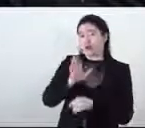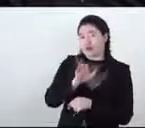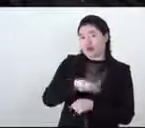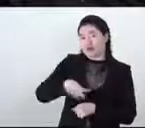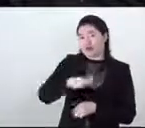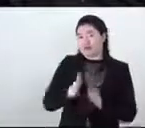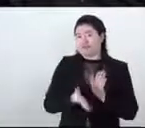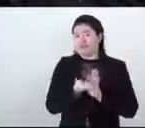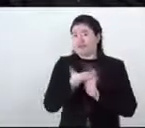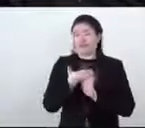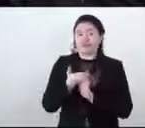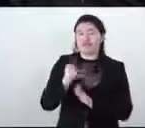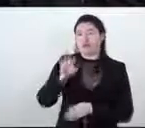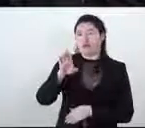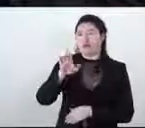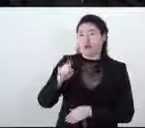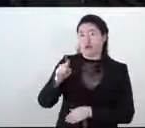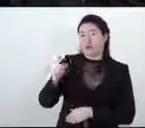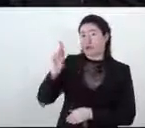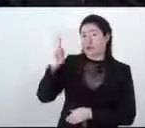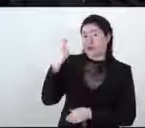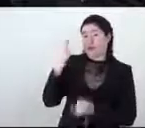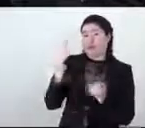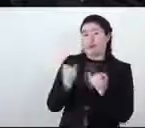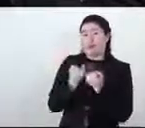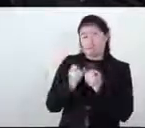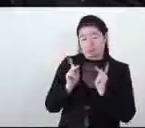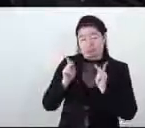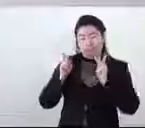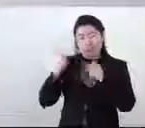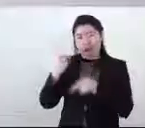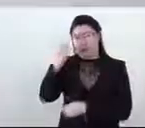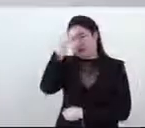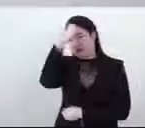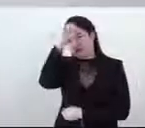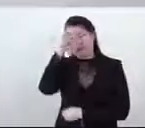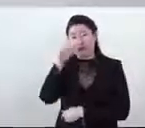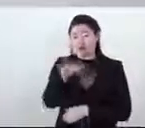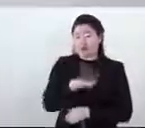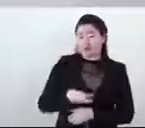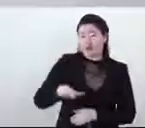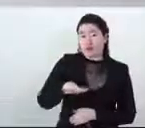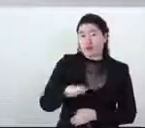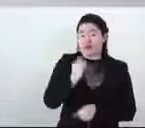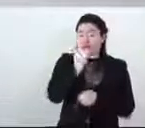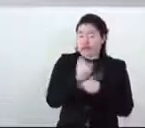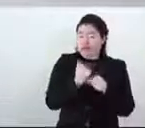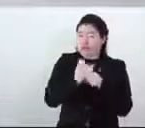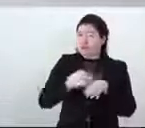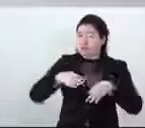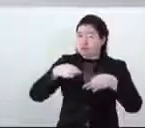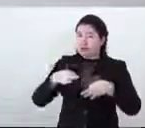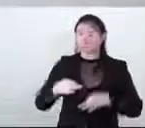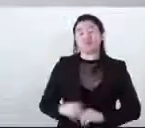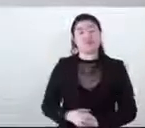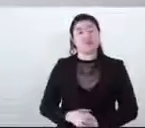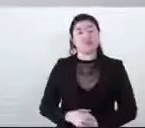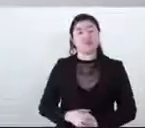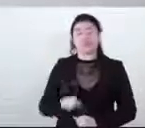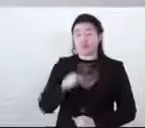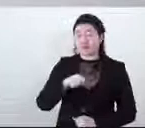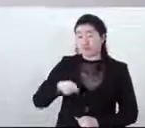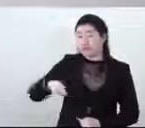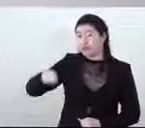en estructuras y en puentes y viaductos urbanos, docente y perito certificado. Ellos